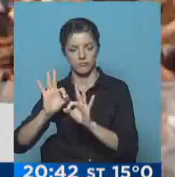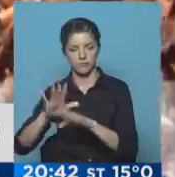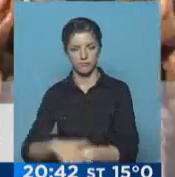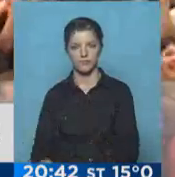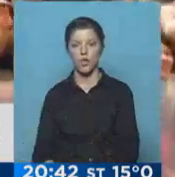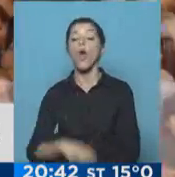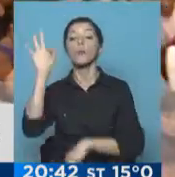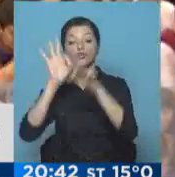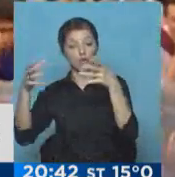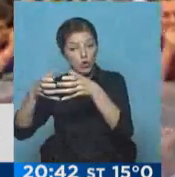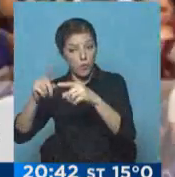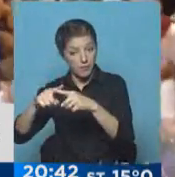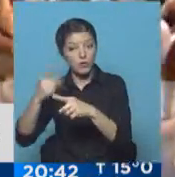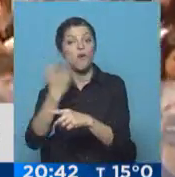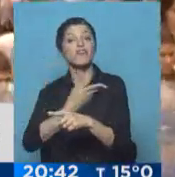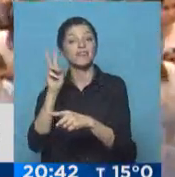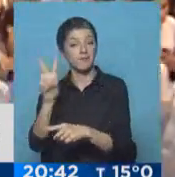del Frente para la Victoria,